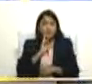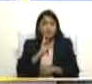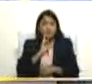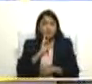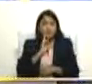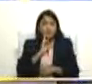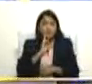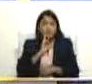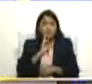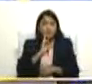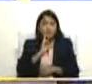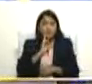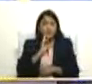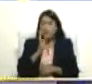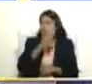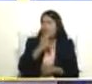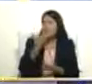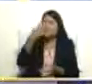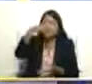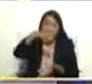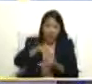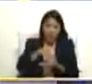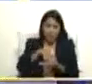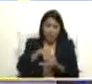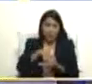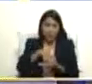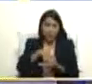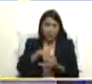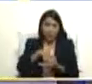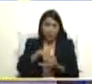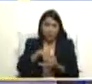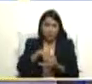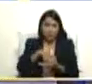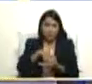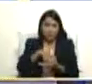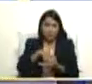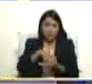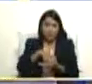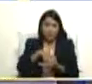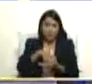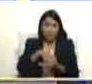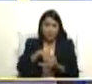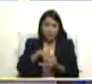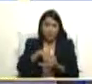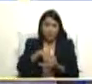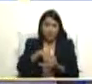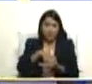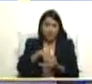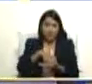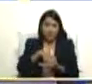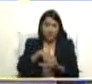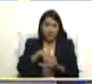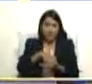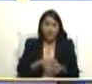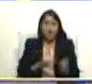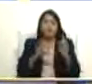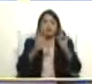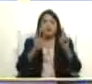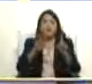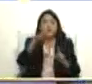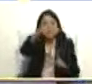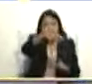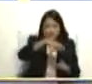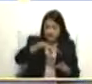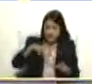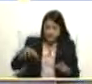Cuando no teníamos Estado, cuando estábamos fraccionados en 6 regiones del país, 6